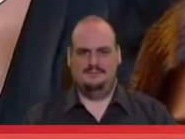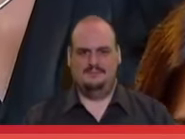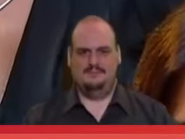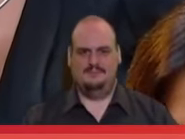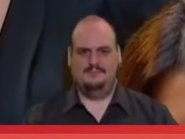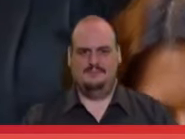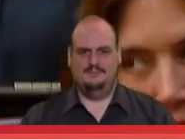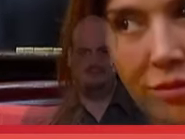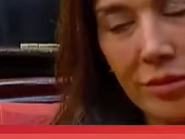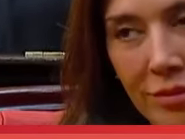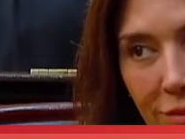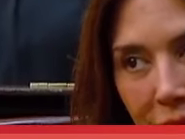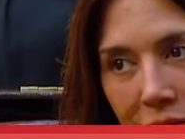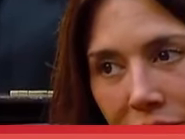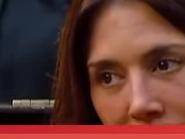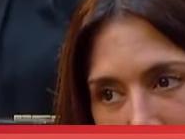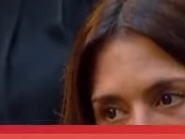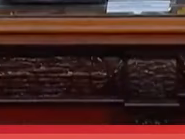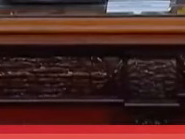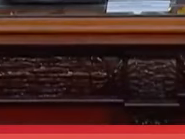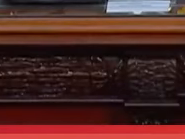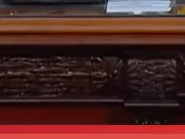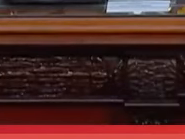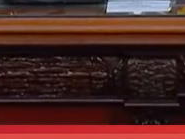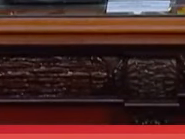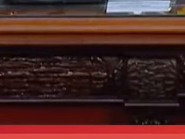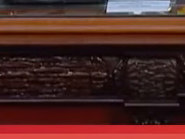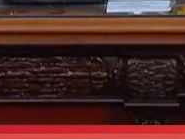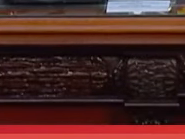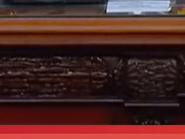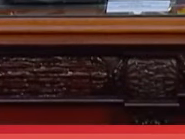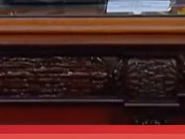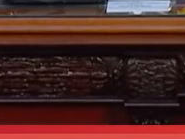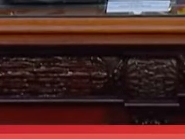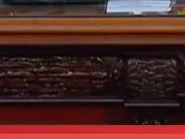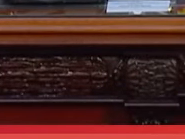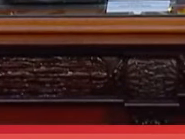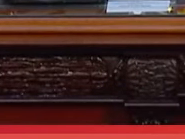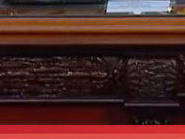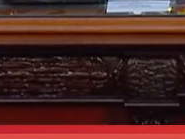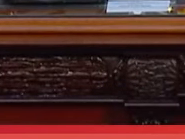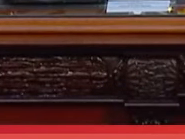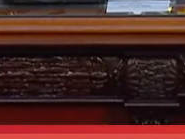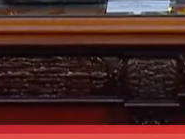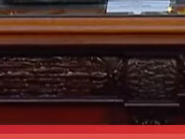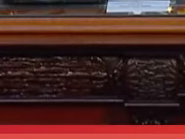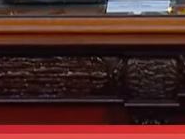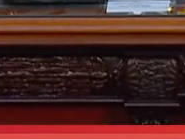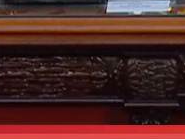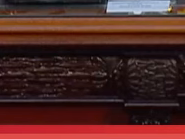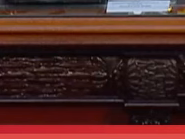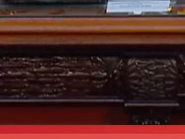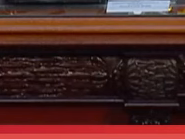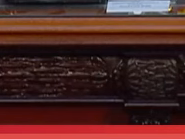a una etapa casi de recesión local. Si le ponías el 15% más a aquel que tenía que exportar directamente, era el cierre de